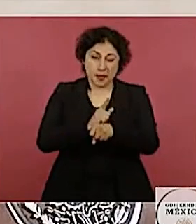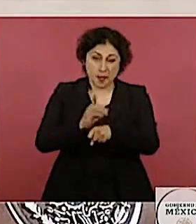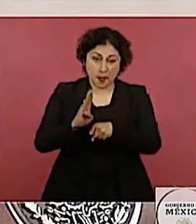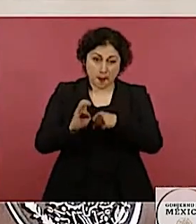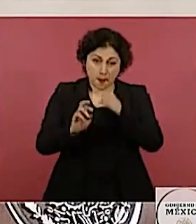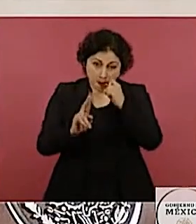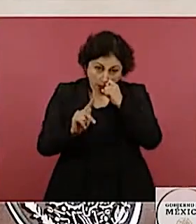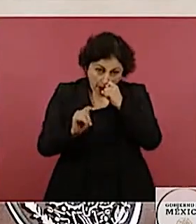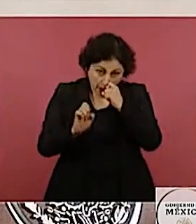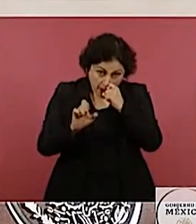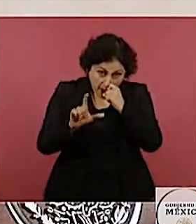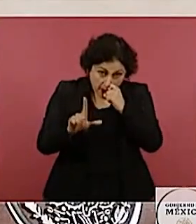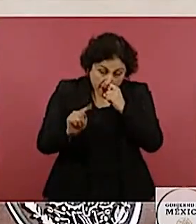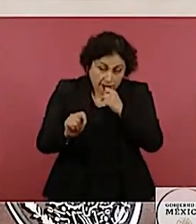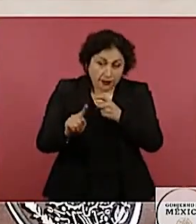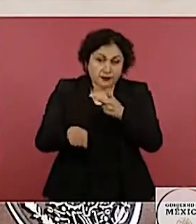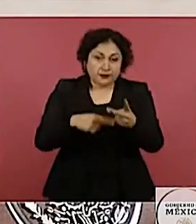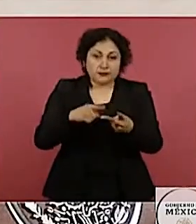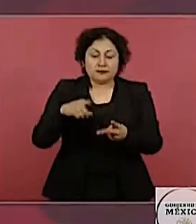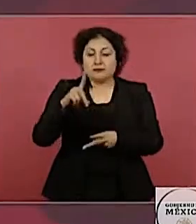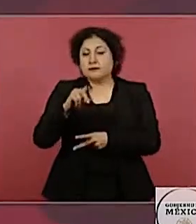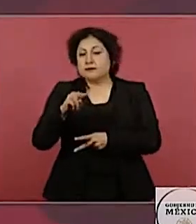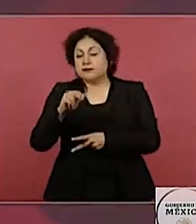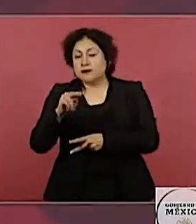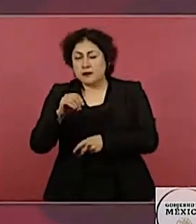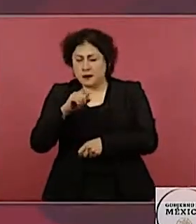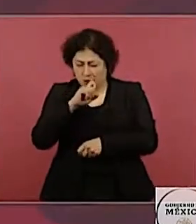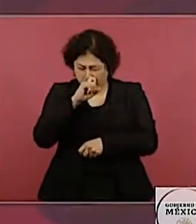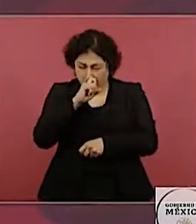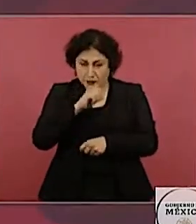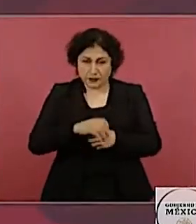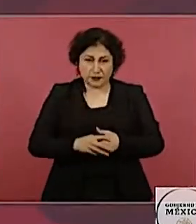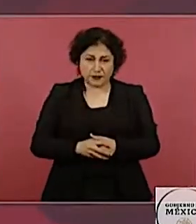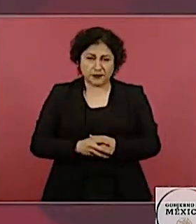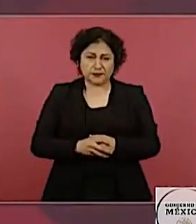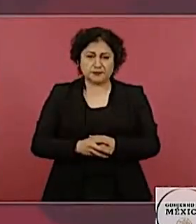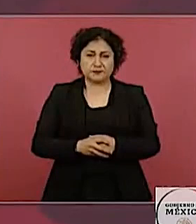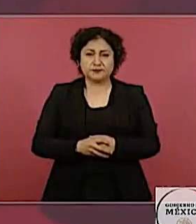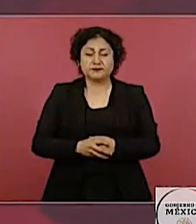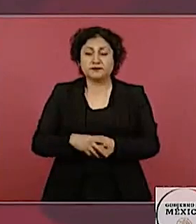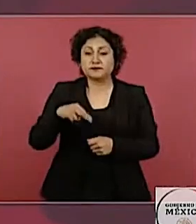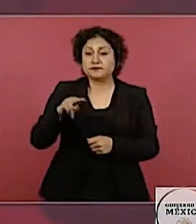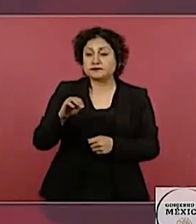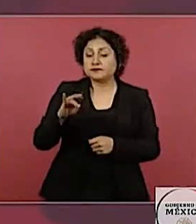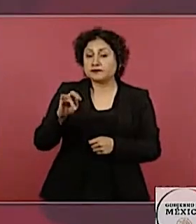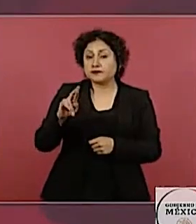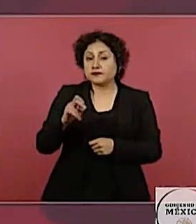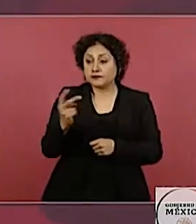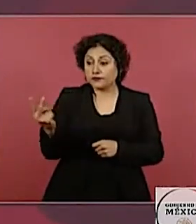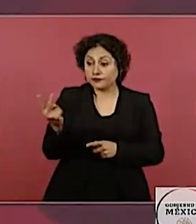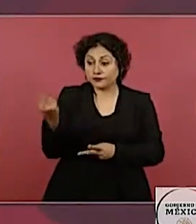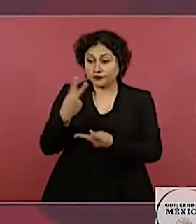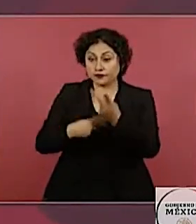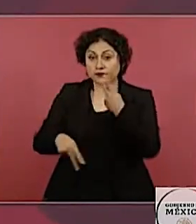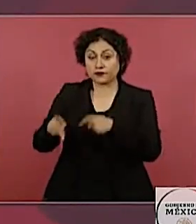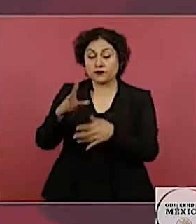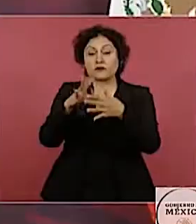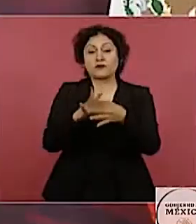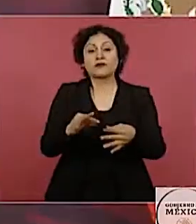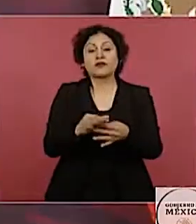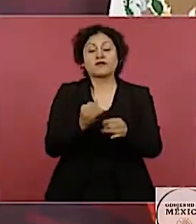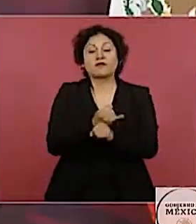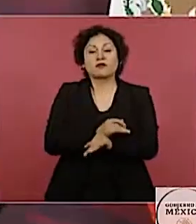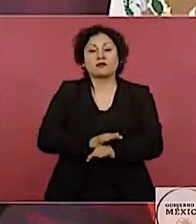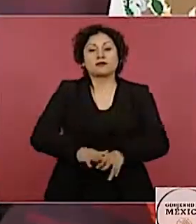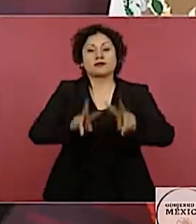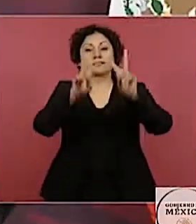nevares para informarnos sobre cómo se Avanza en la electrificación de Acapulco